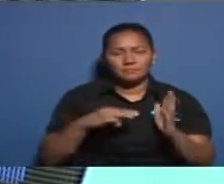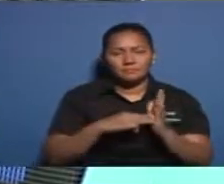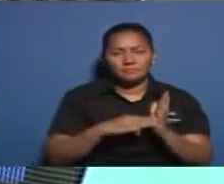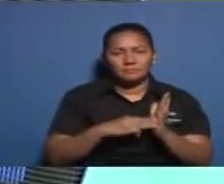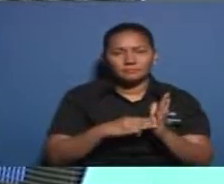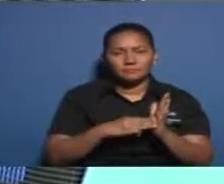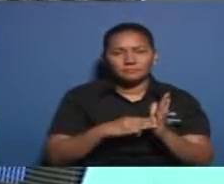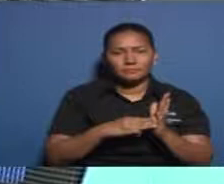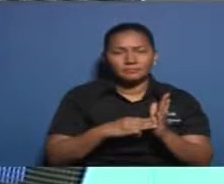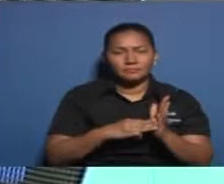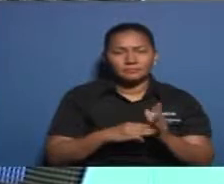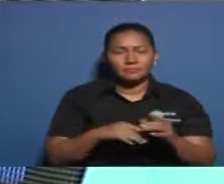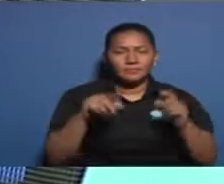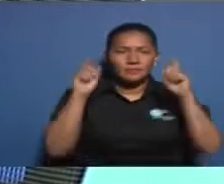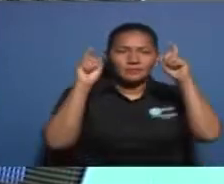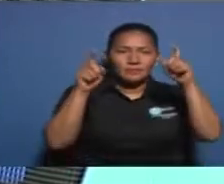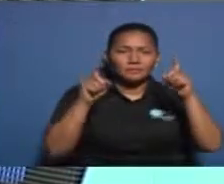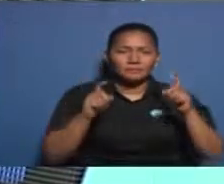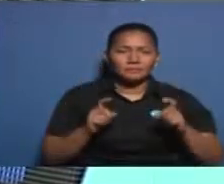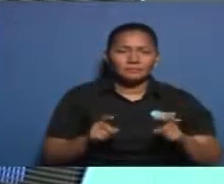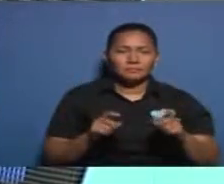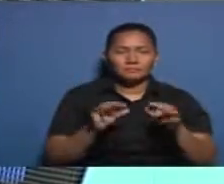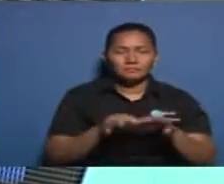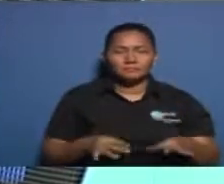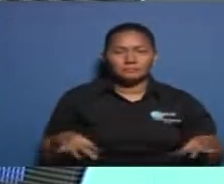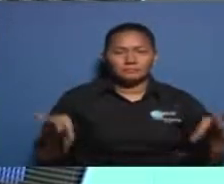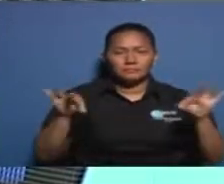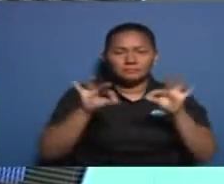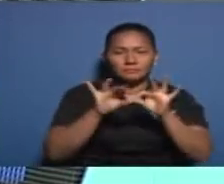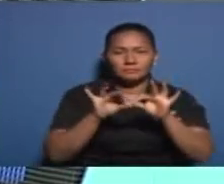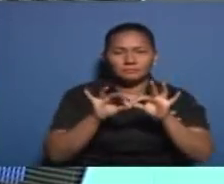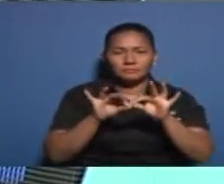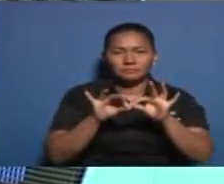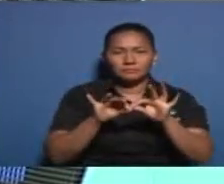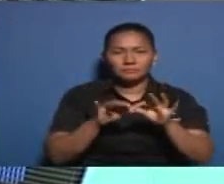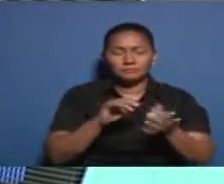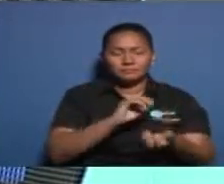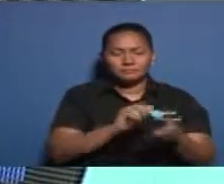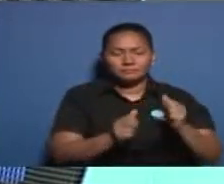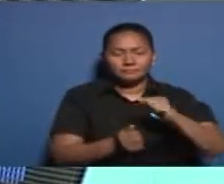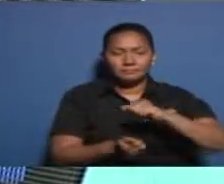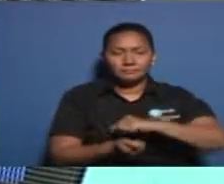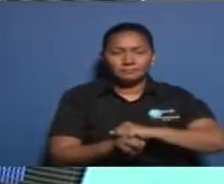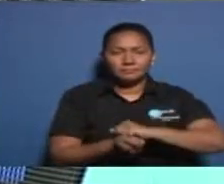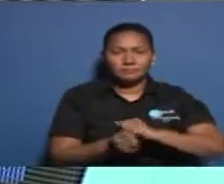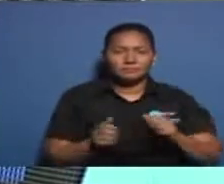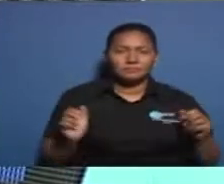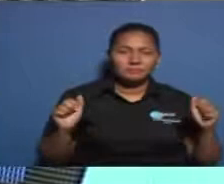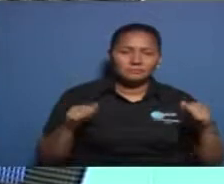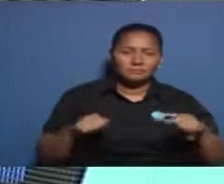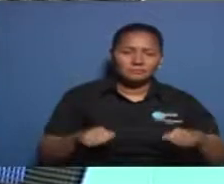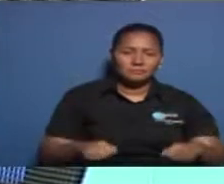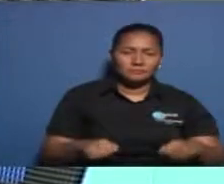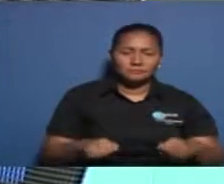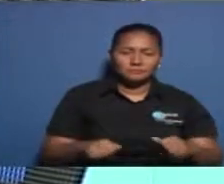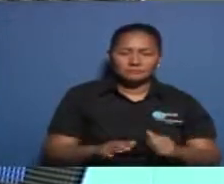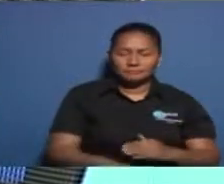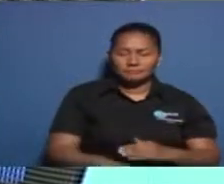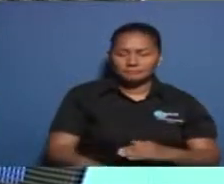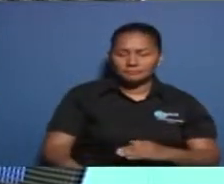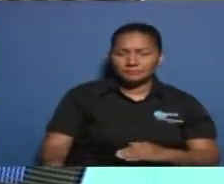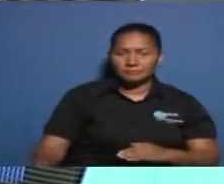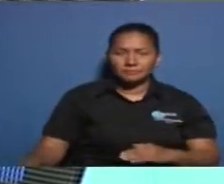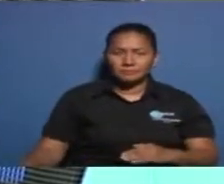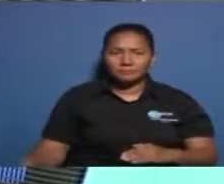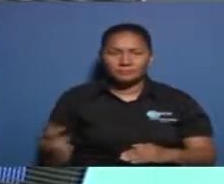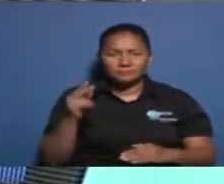elemento fundamental la educación juega un rol fundamental para poder cambiar desde pequeños niños y niñas esa visión de